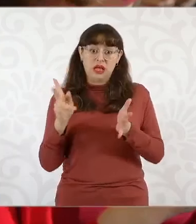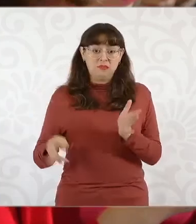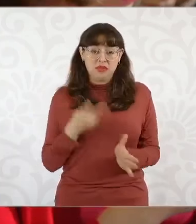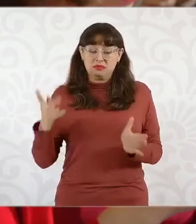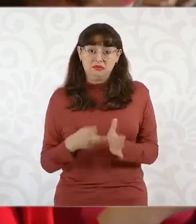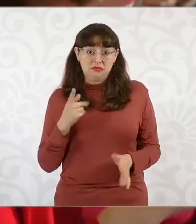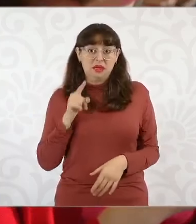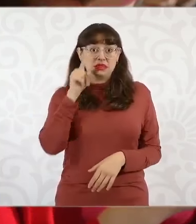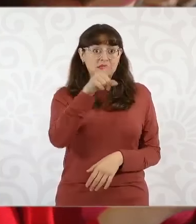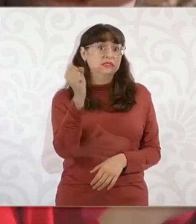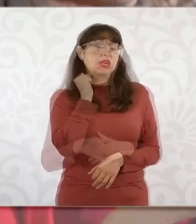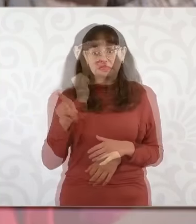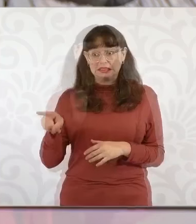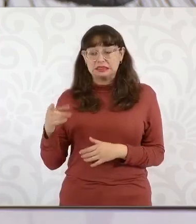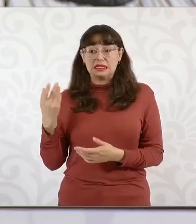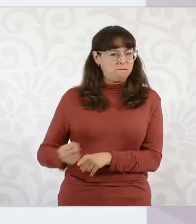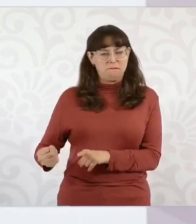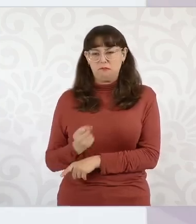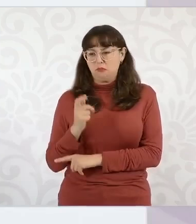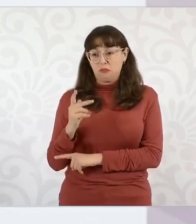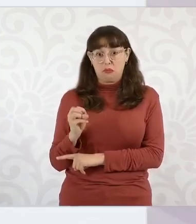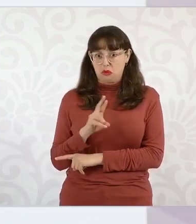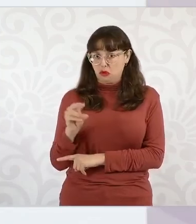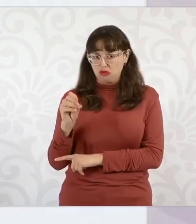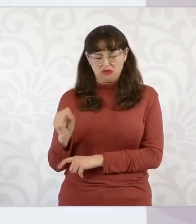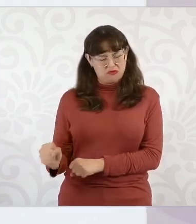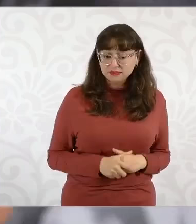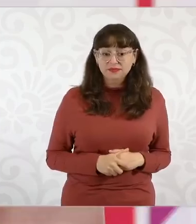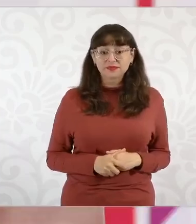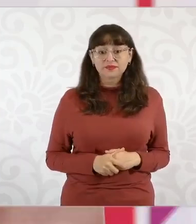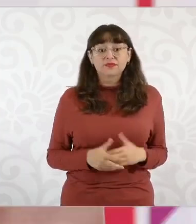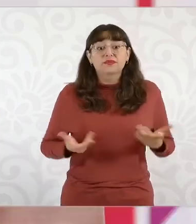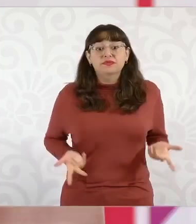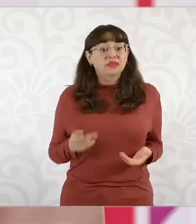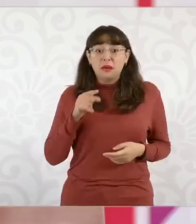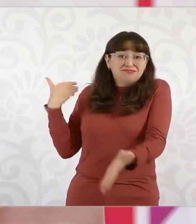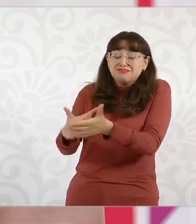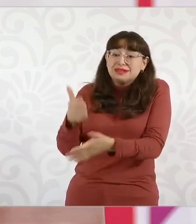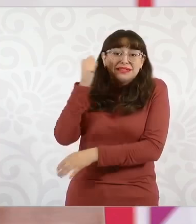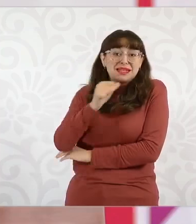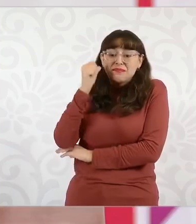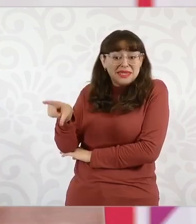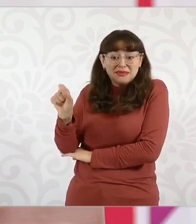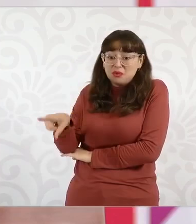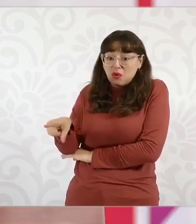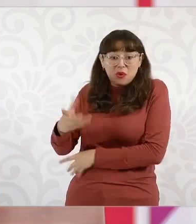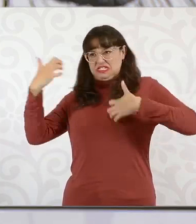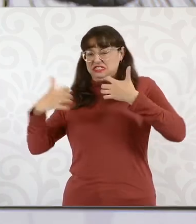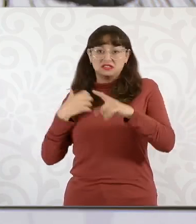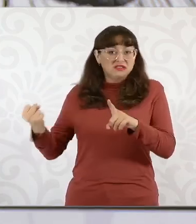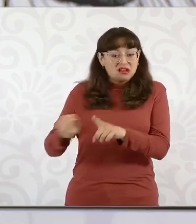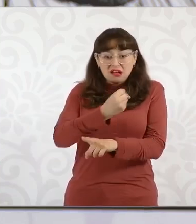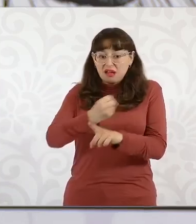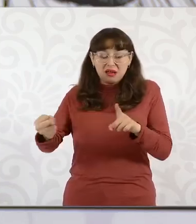2 ocasiones en el Senado y ahora también. Muchos porros y muy vinculados al PRI, de ahí vienen ellos. Ese es el origen de ellos.